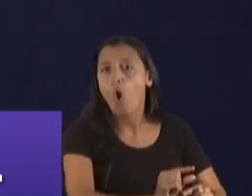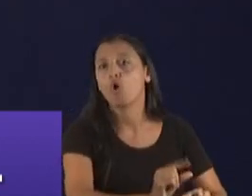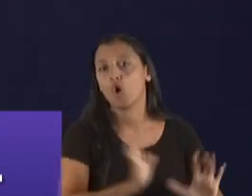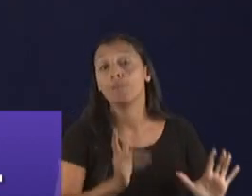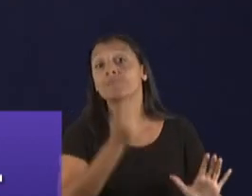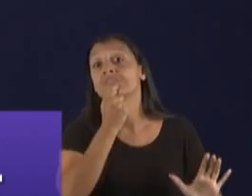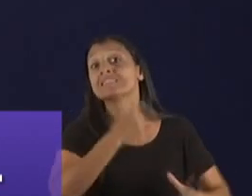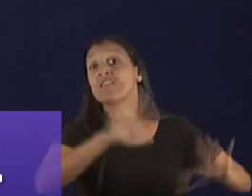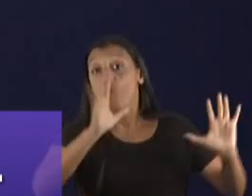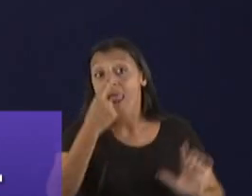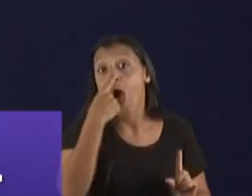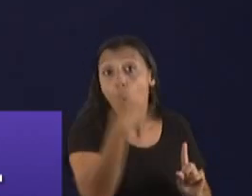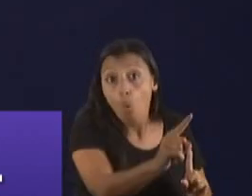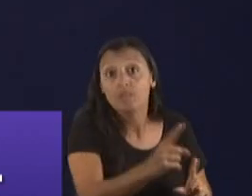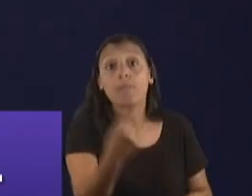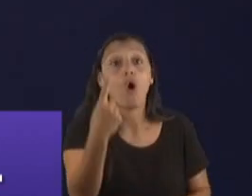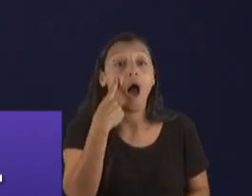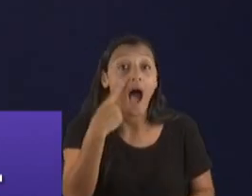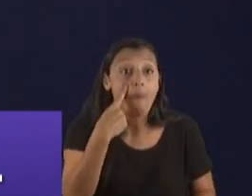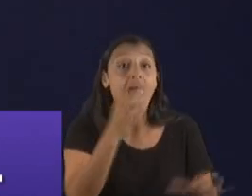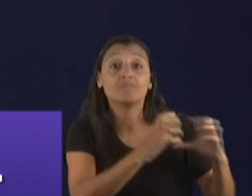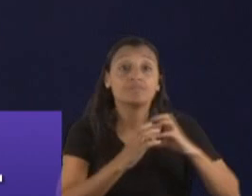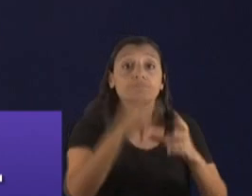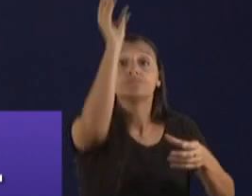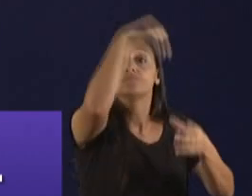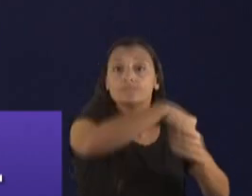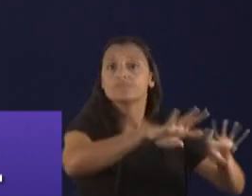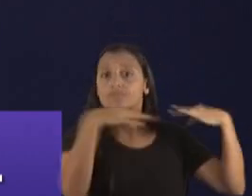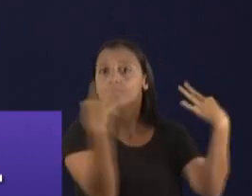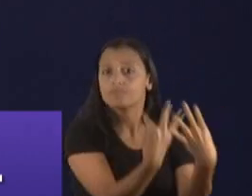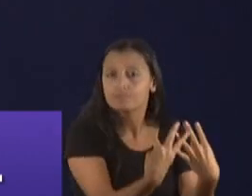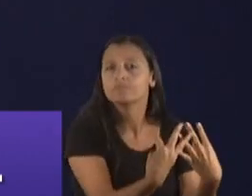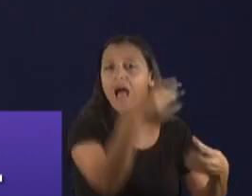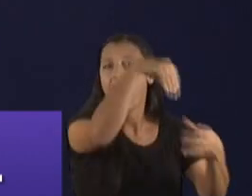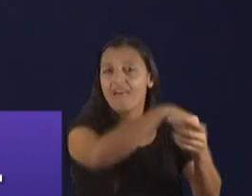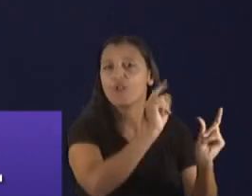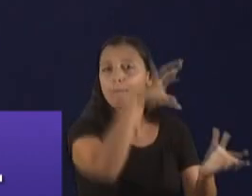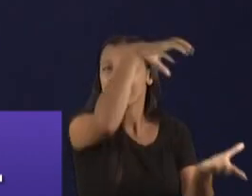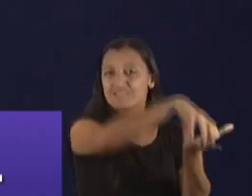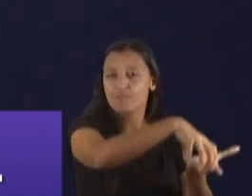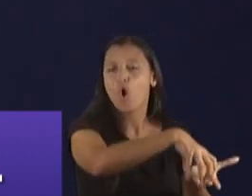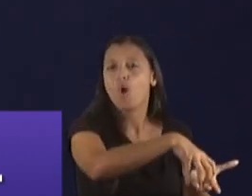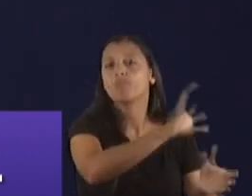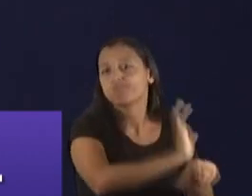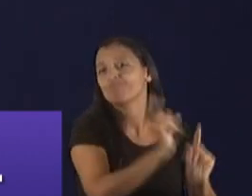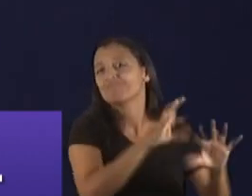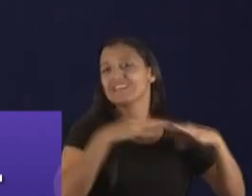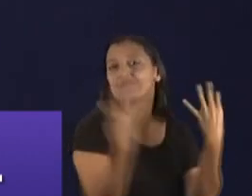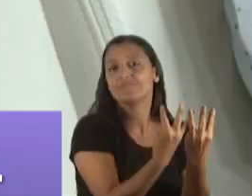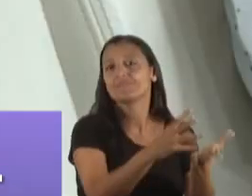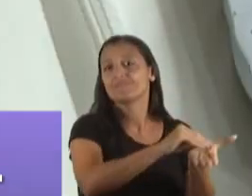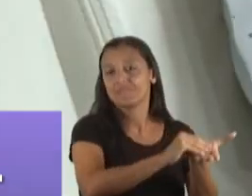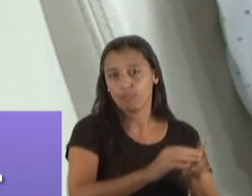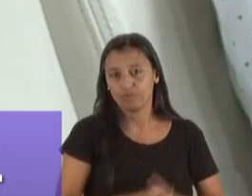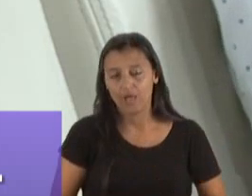tal caso hasta llegar por supuesto al debate parlamentario, al debate en la propia sesión.